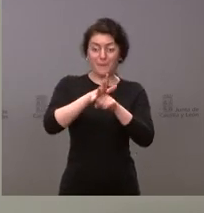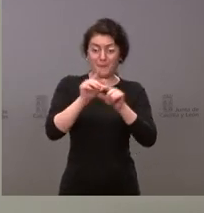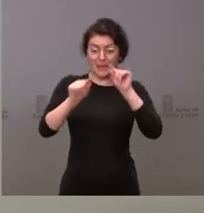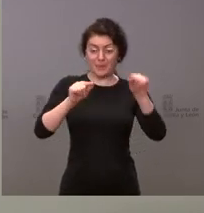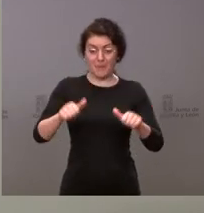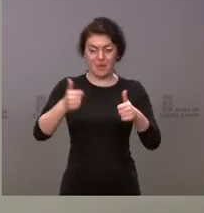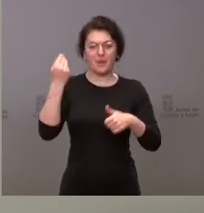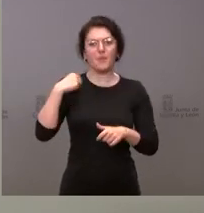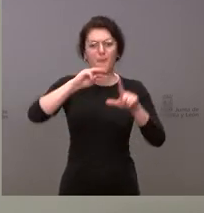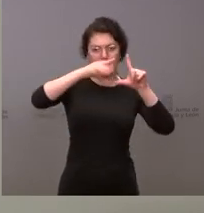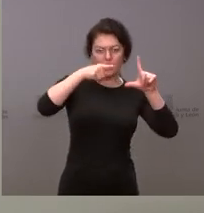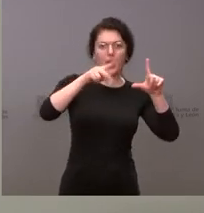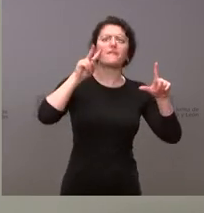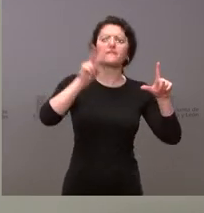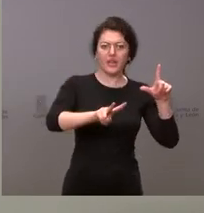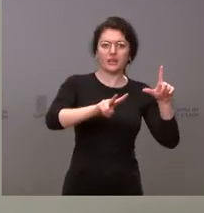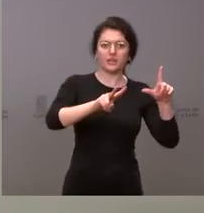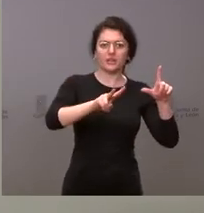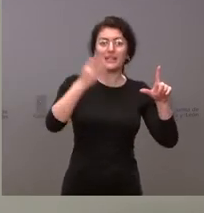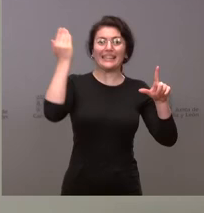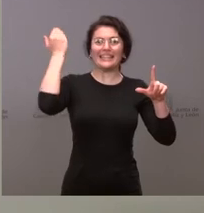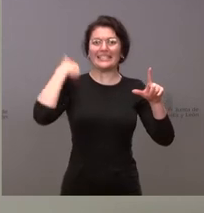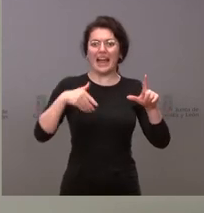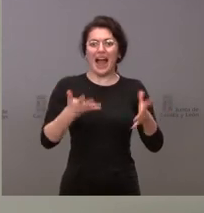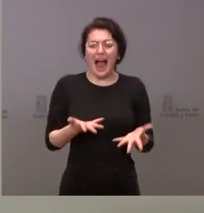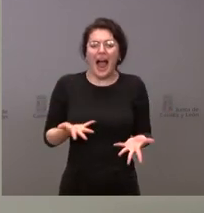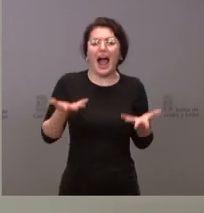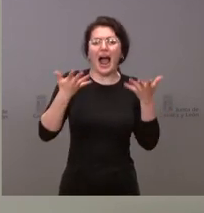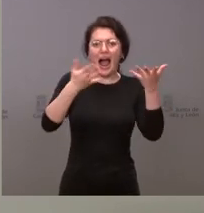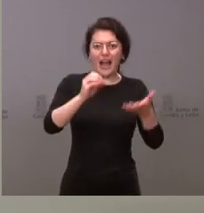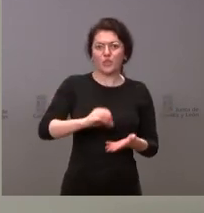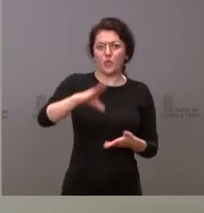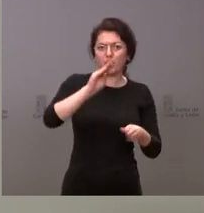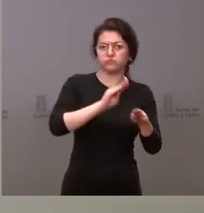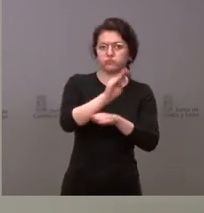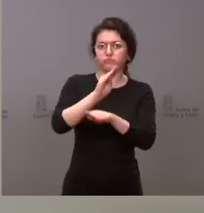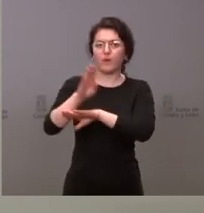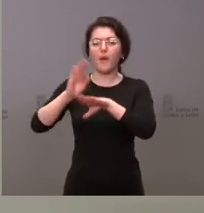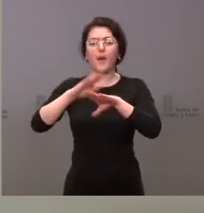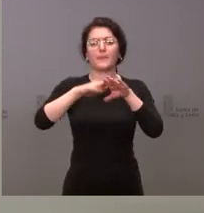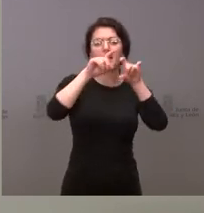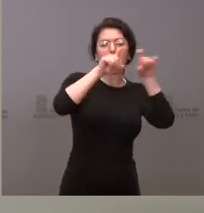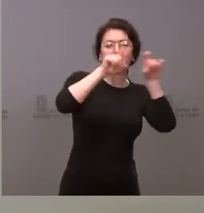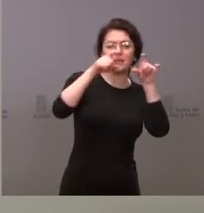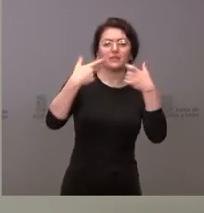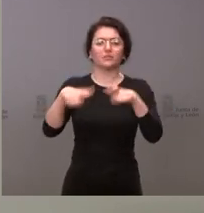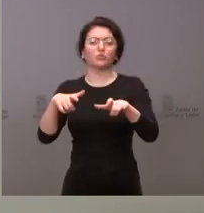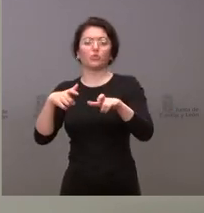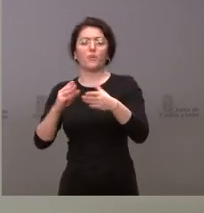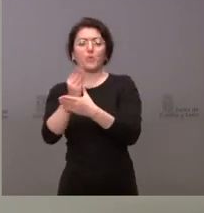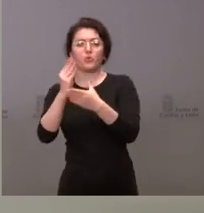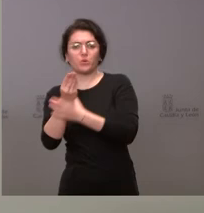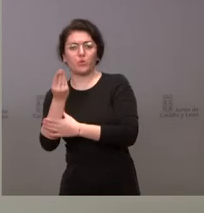página web de la junta de castilla y león hemos venido colocando todas las ayudas que hemos dado a empresas a sectores productivos a autónomos a